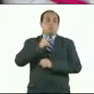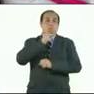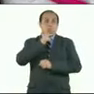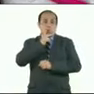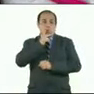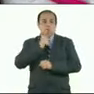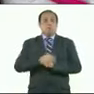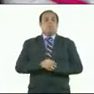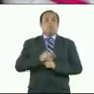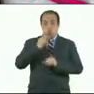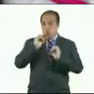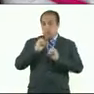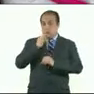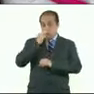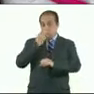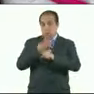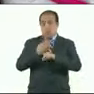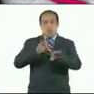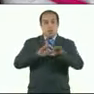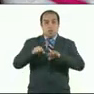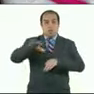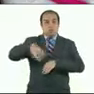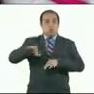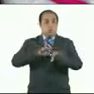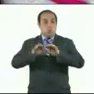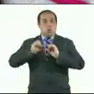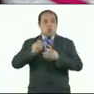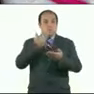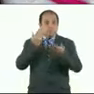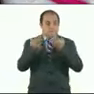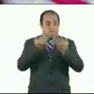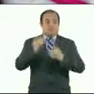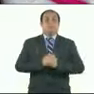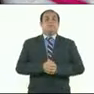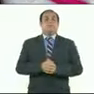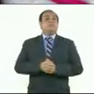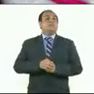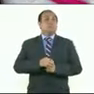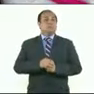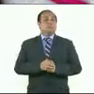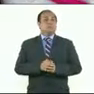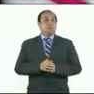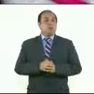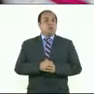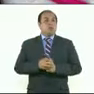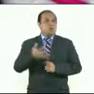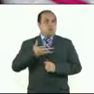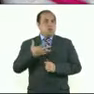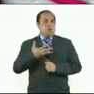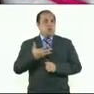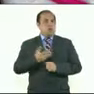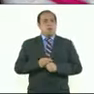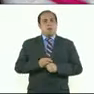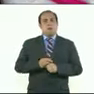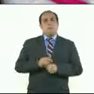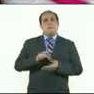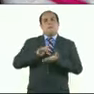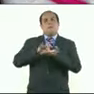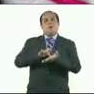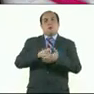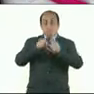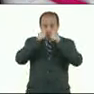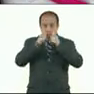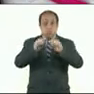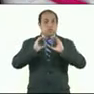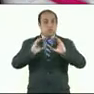tutores, que trabajan, buscan empleo o estudian, para que puedan tener los medios y facilidades para la atención y el